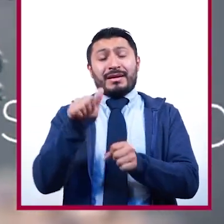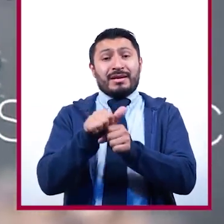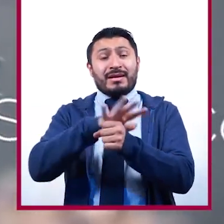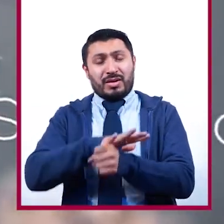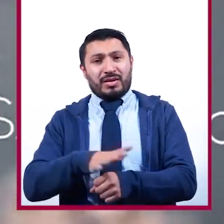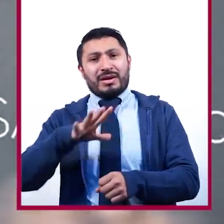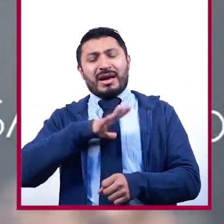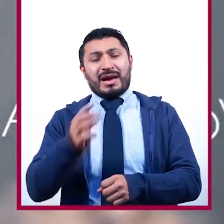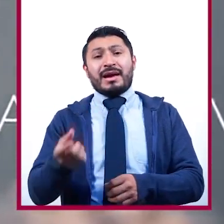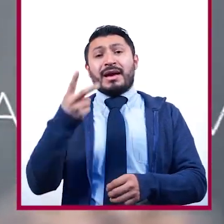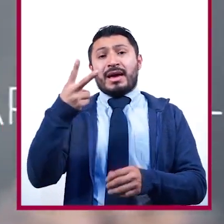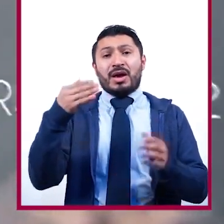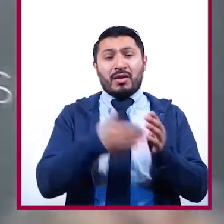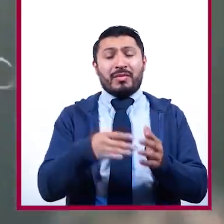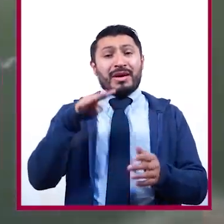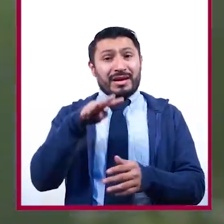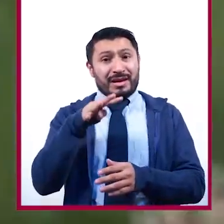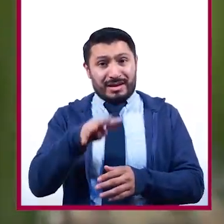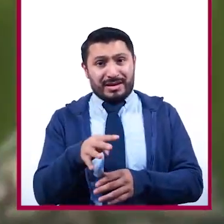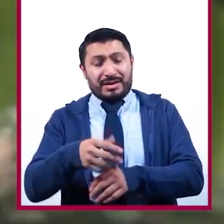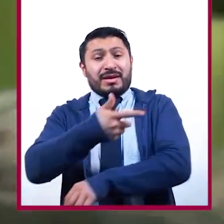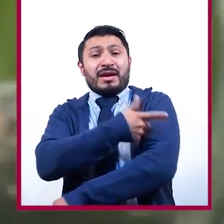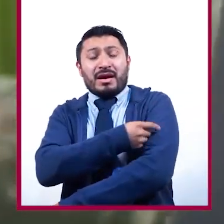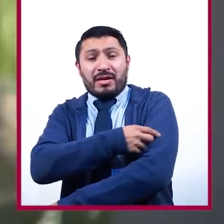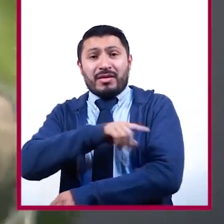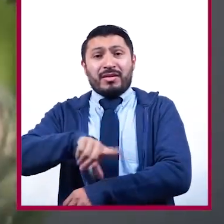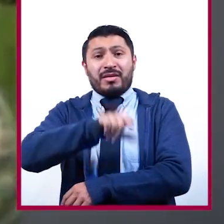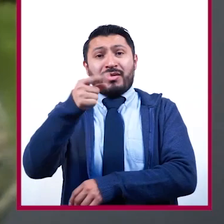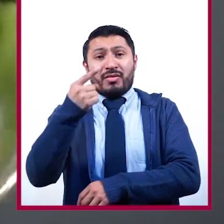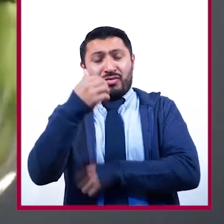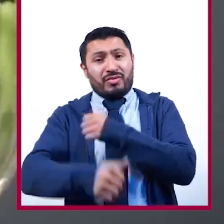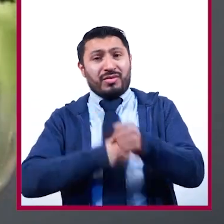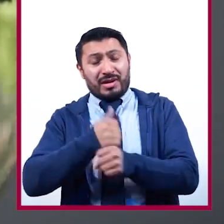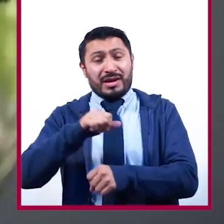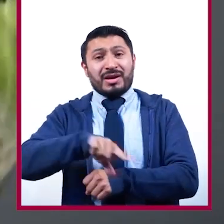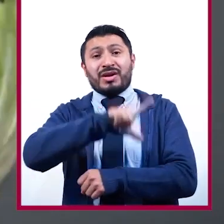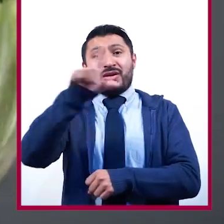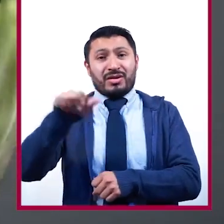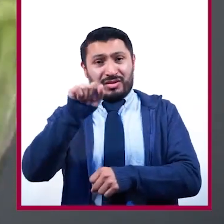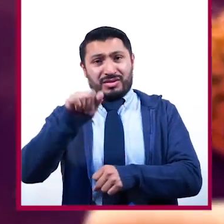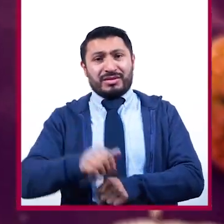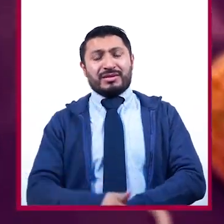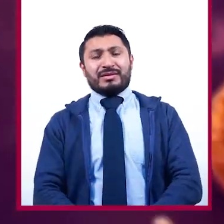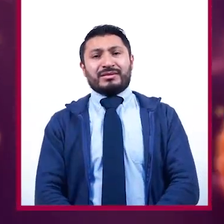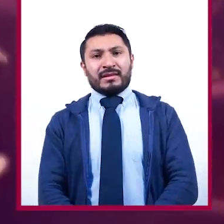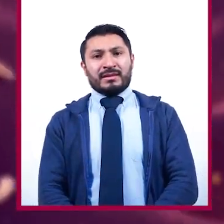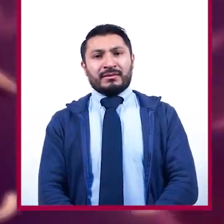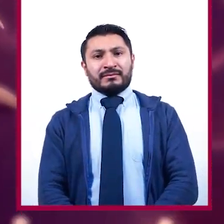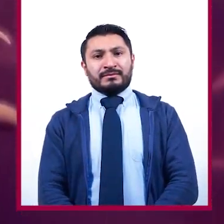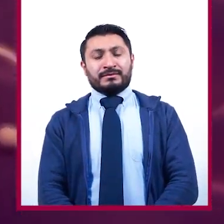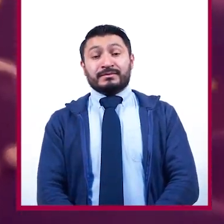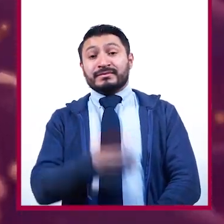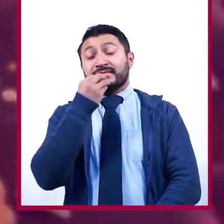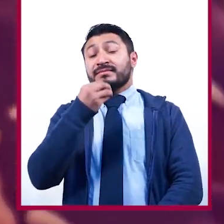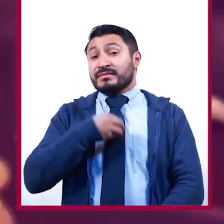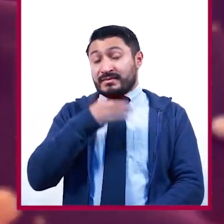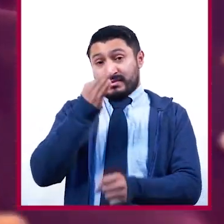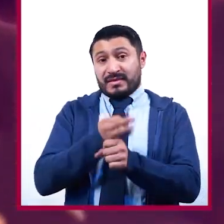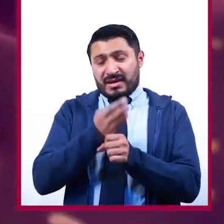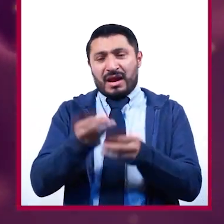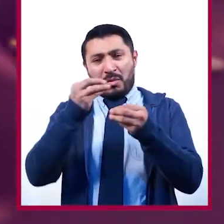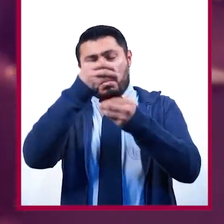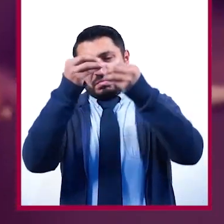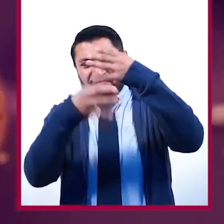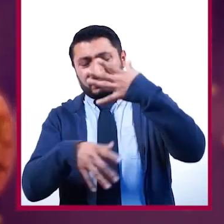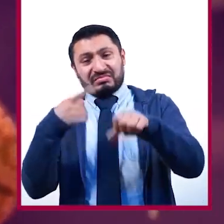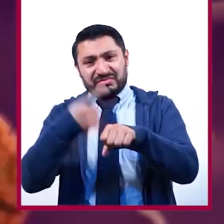la COVID-19 apareció en 2019 y su vacuna un año más tarde. Aunque actualmente muchas enfermedades